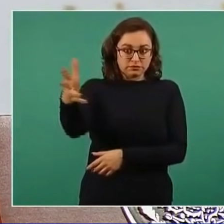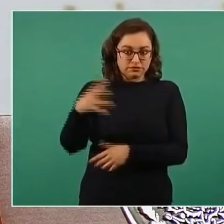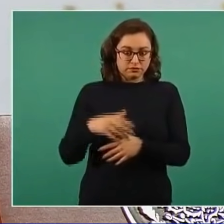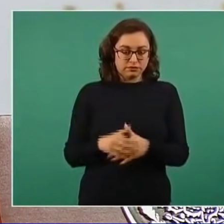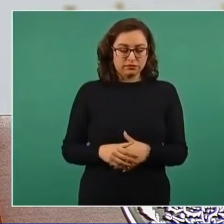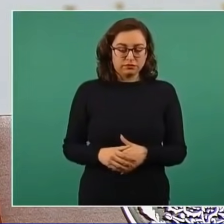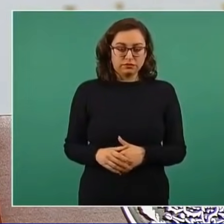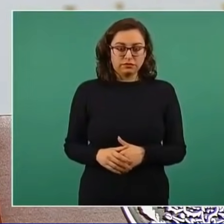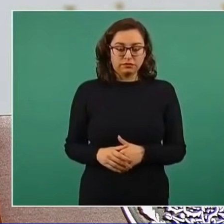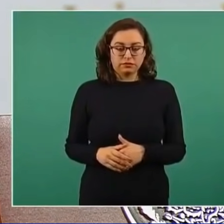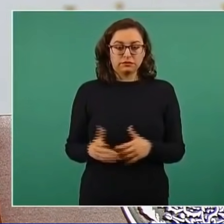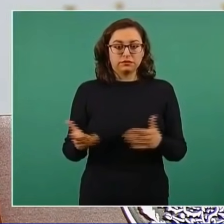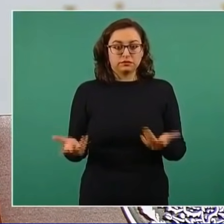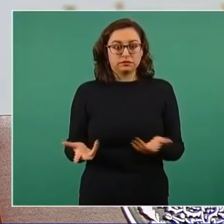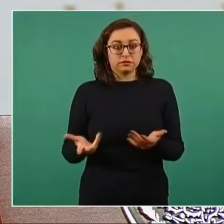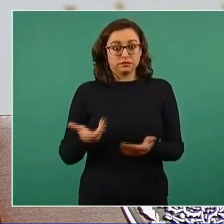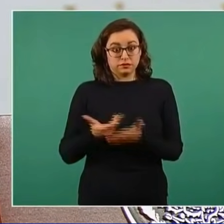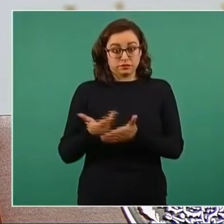recibimos,